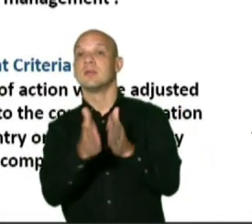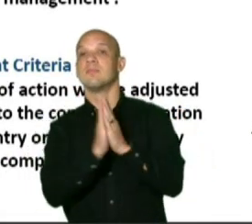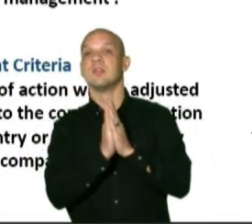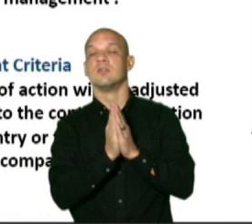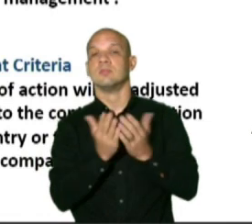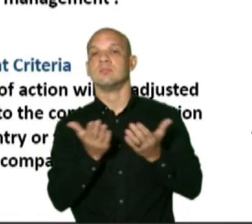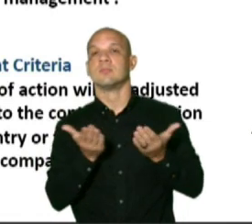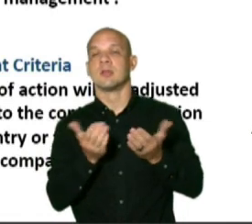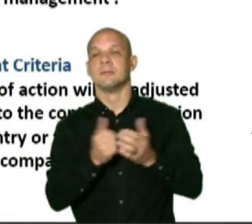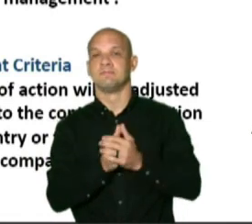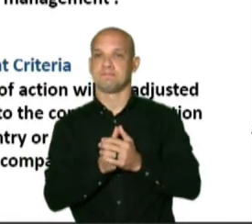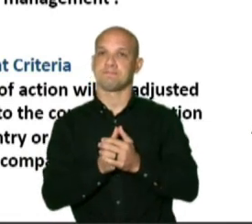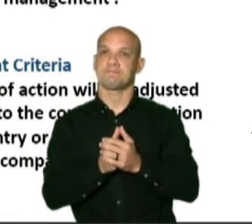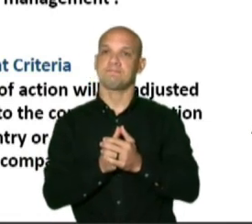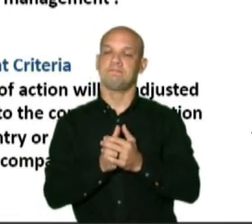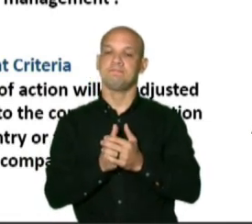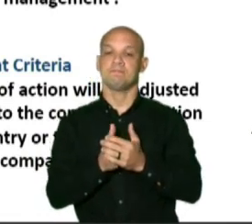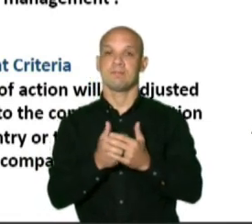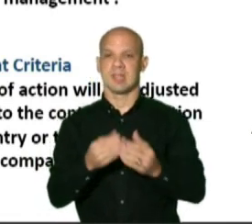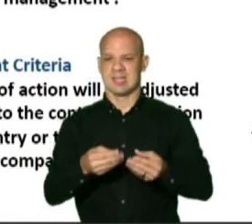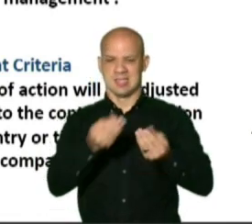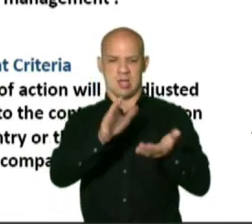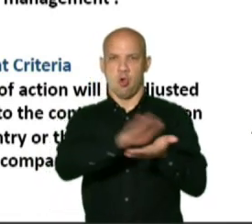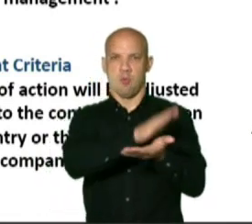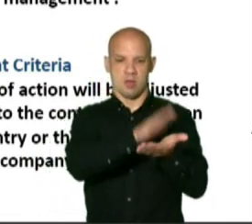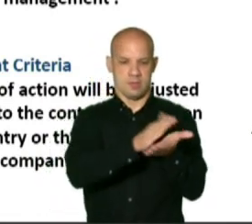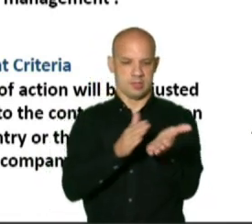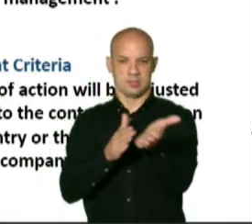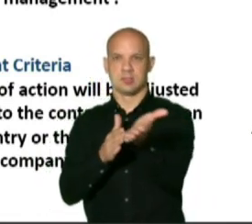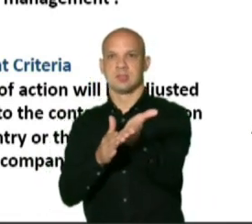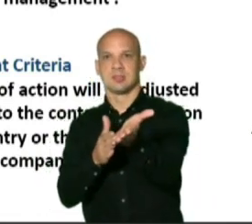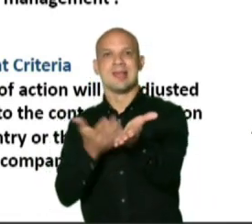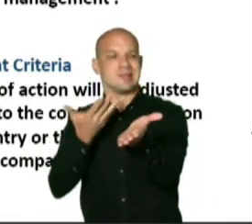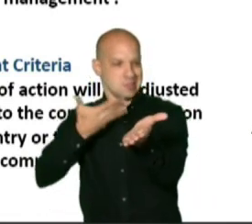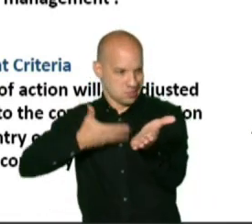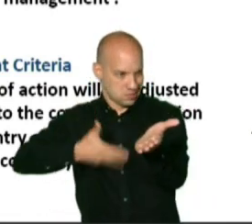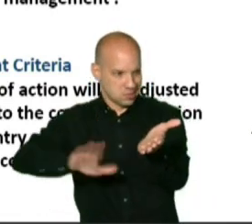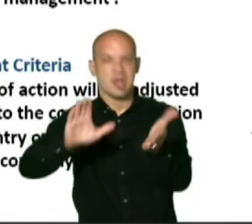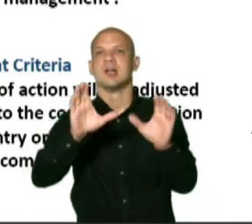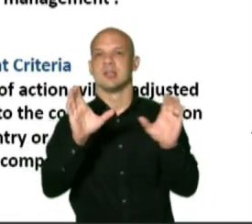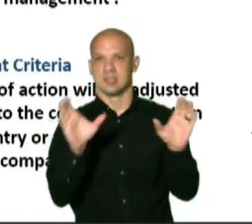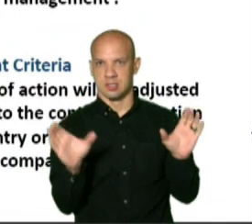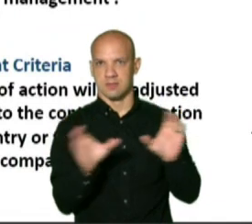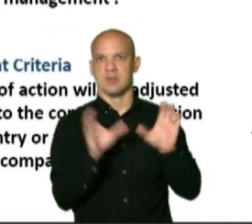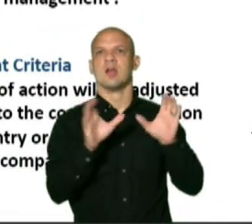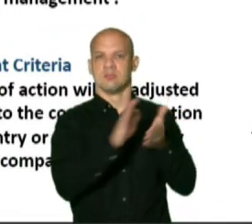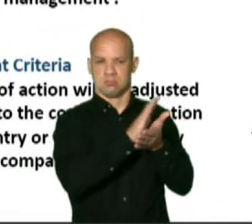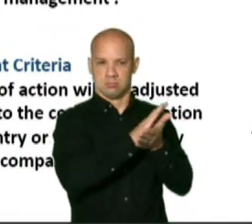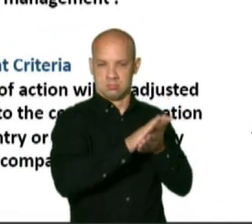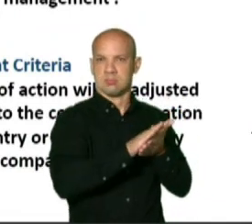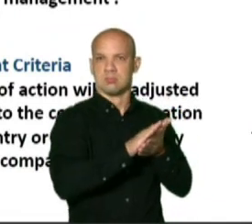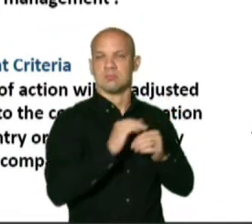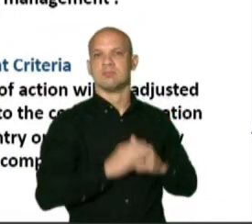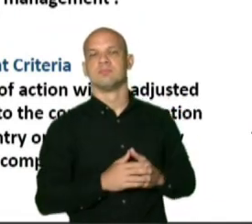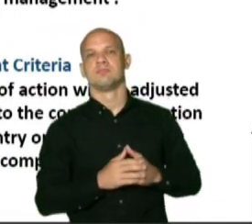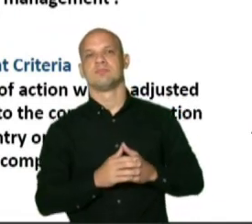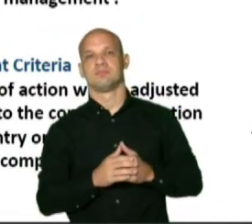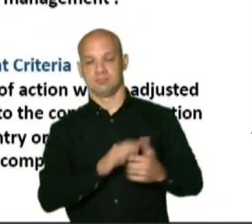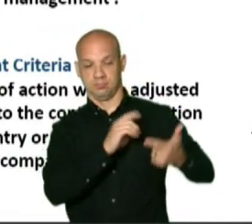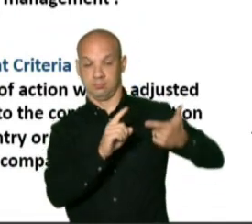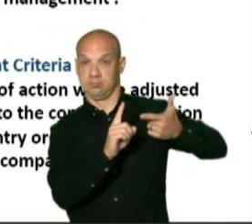que se genere un documento evidenciando esta autocertificación. El segundo requisito es